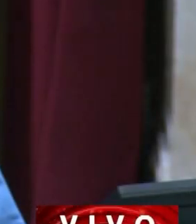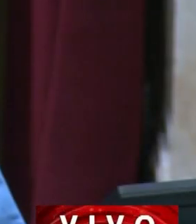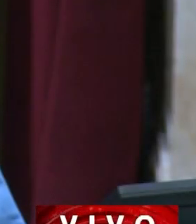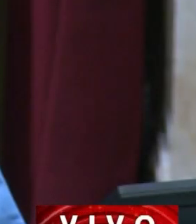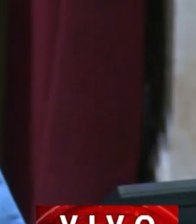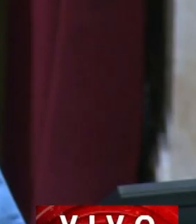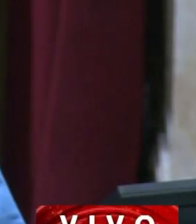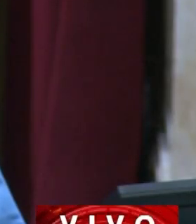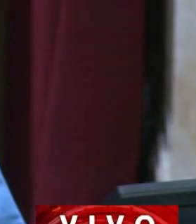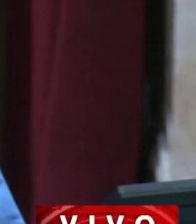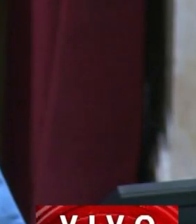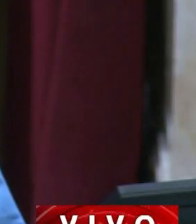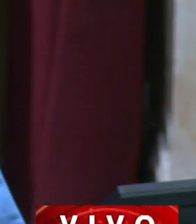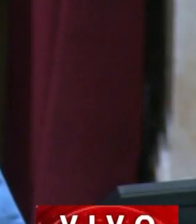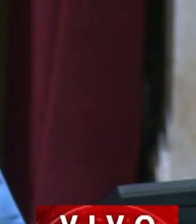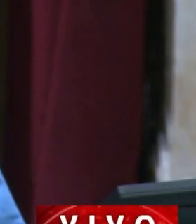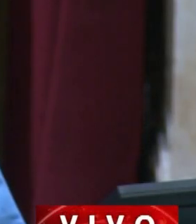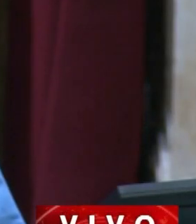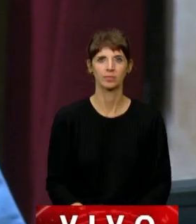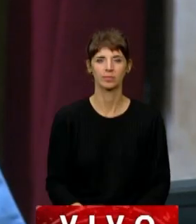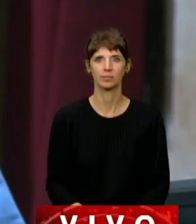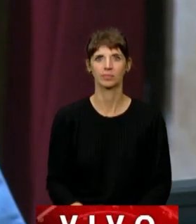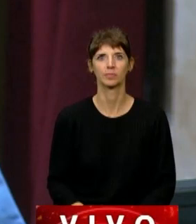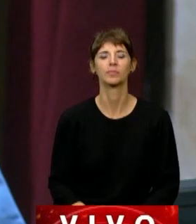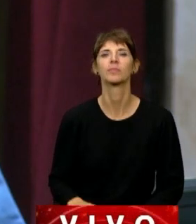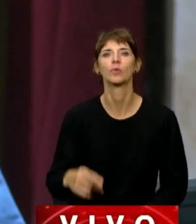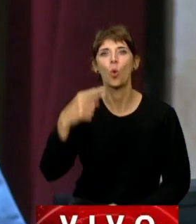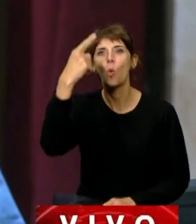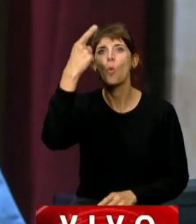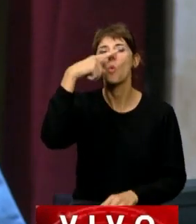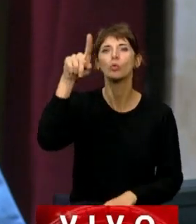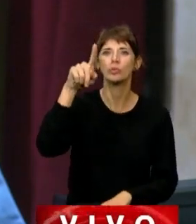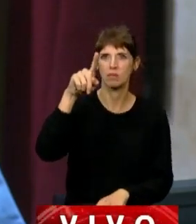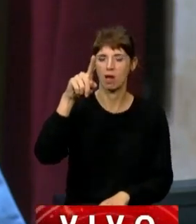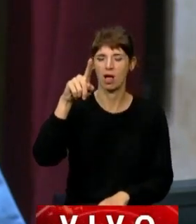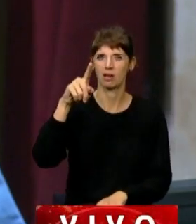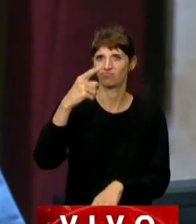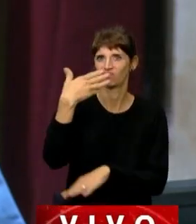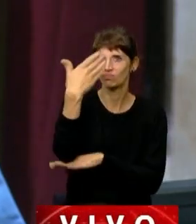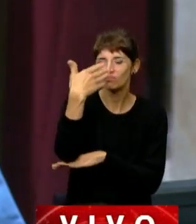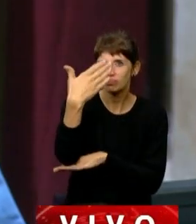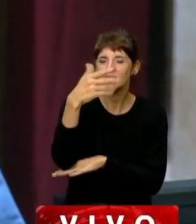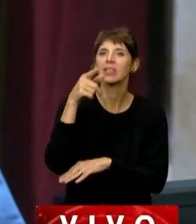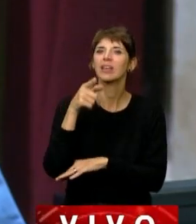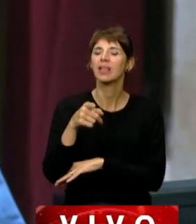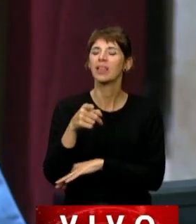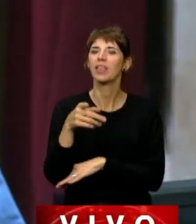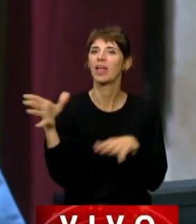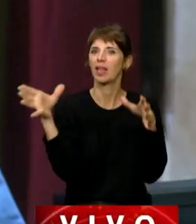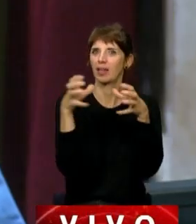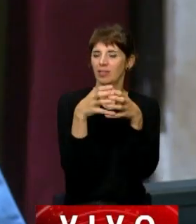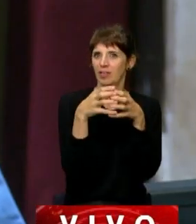Continúa la última intervención del bloque del Frente de Todos, previo al cierre que hará el jefe de gabinete